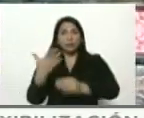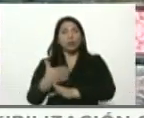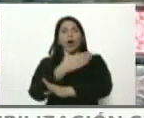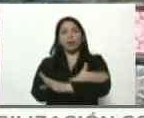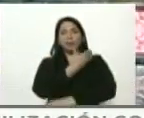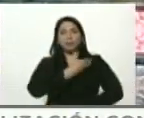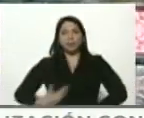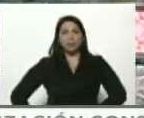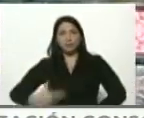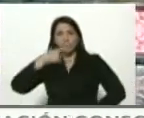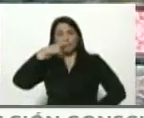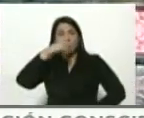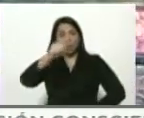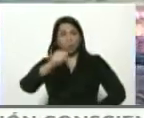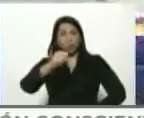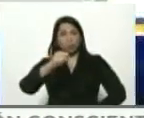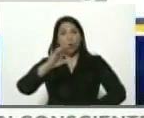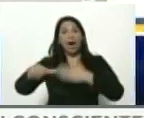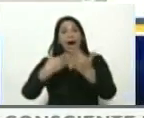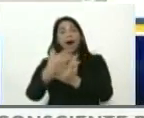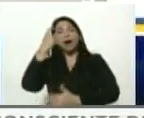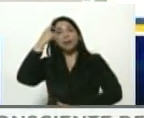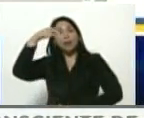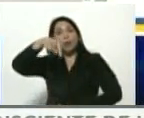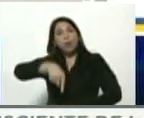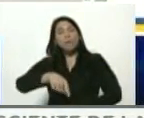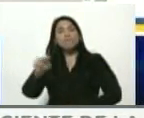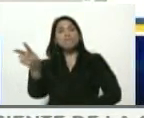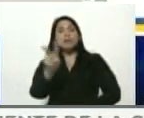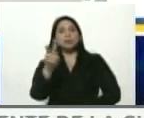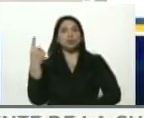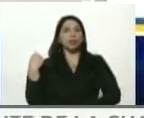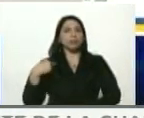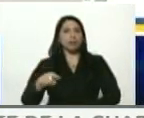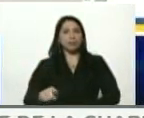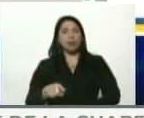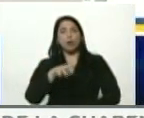presidente Nicolás Maduro, al día de hoy Venezuela tendría